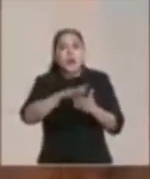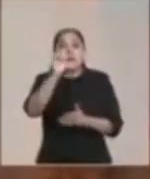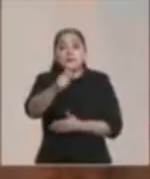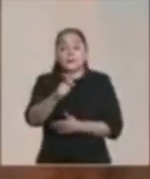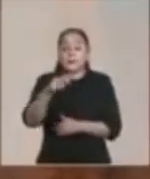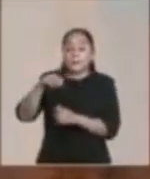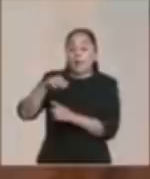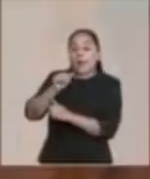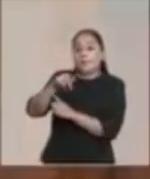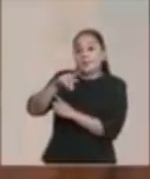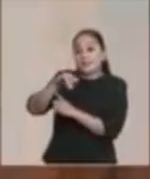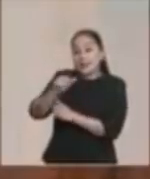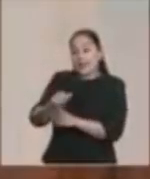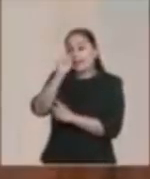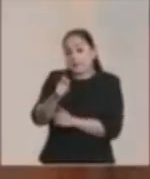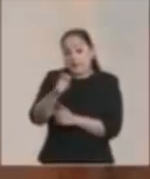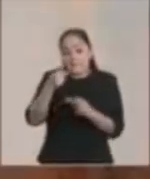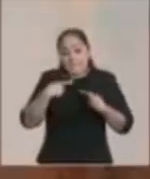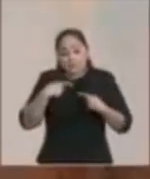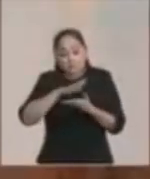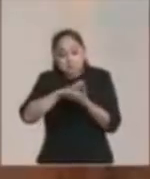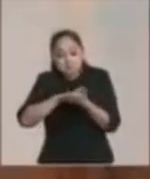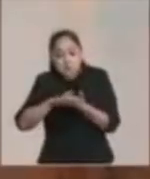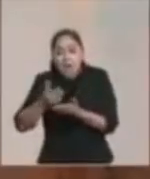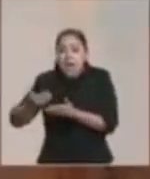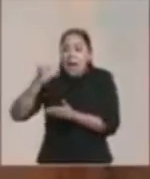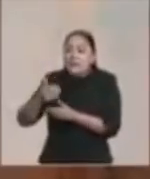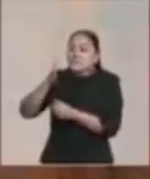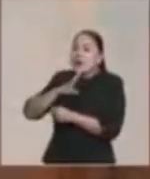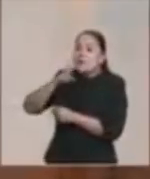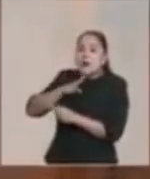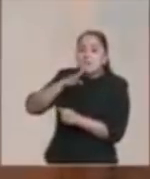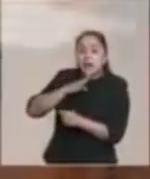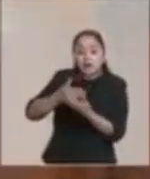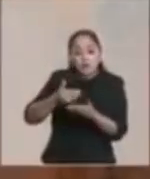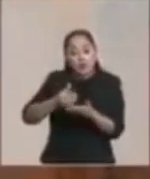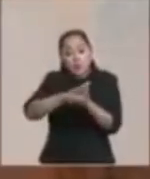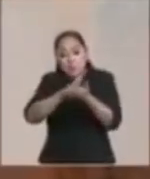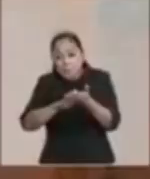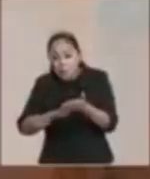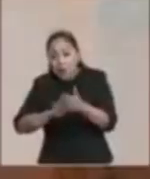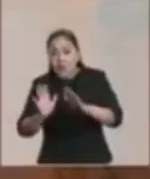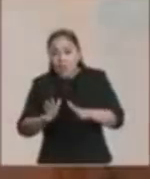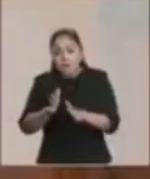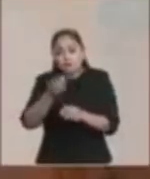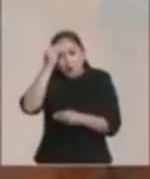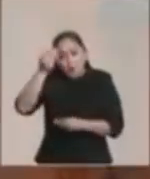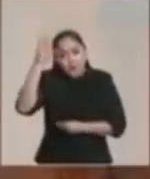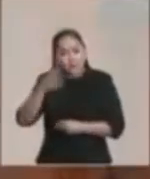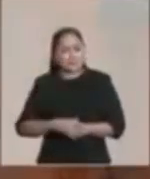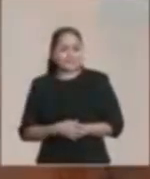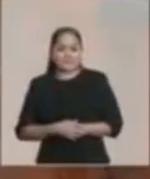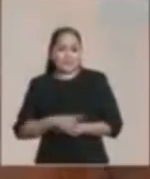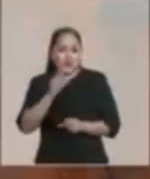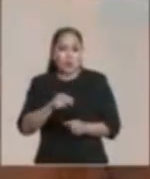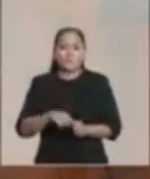los criminales, eso es. Fíjense la diferencia, Andrés Manuel López Obrador y yo fuimos a Guerrero en distinta ocasión. Él fue